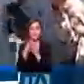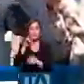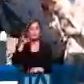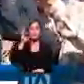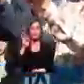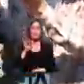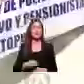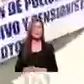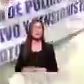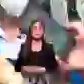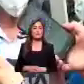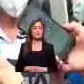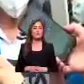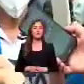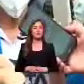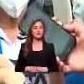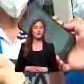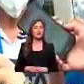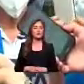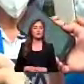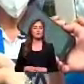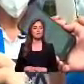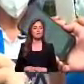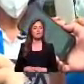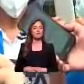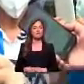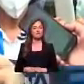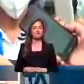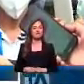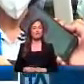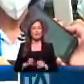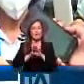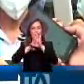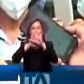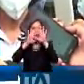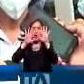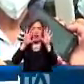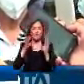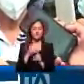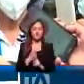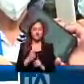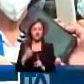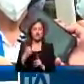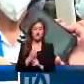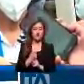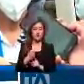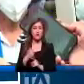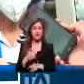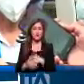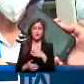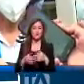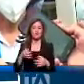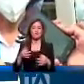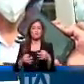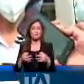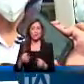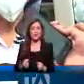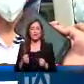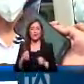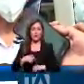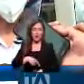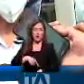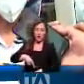2019. Lo que pasa es que nosotros estamos claros que este es un camino largo y tortuoso que tenemos que enfrentar. Nosotros sabemos